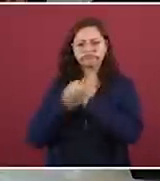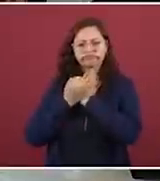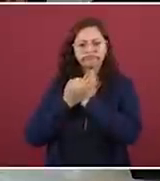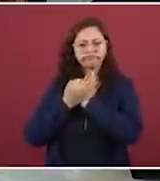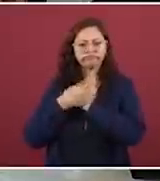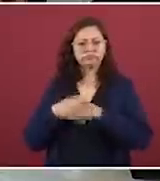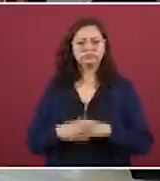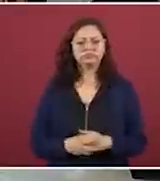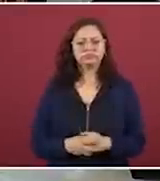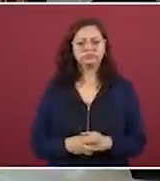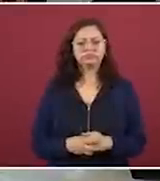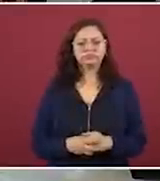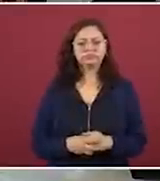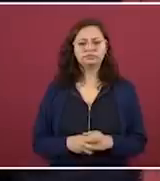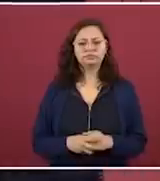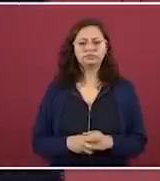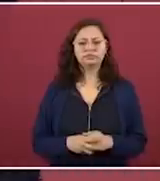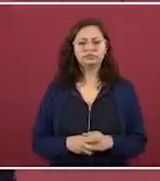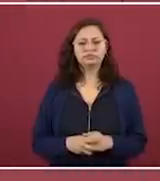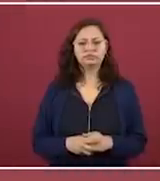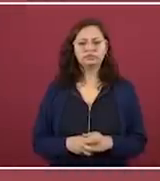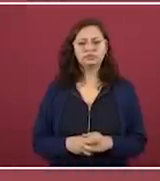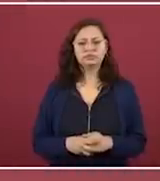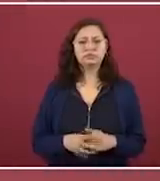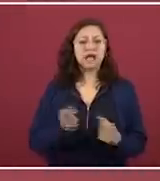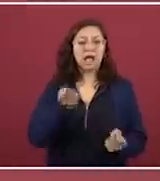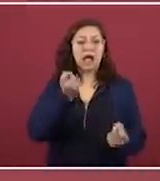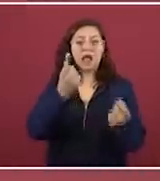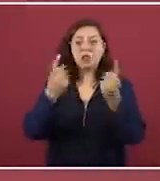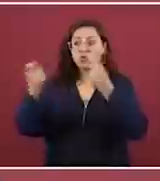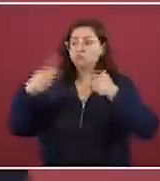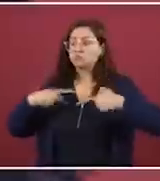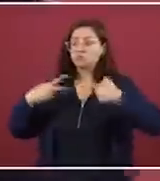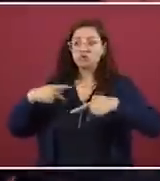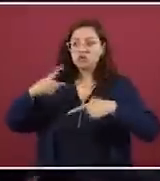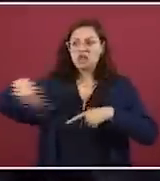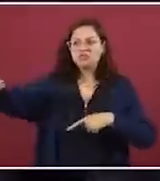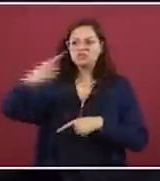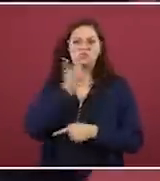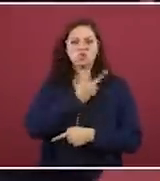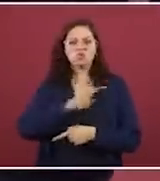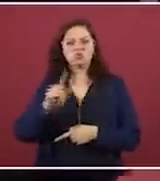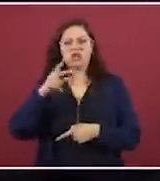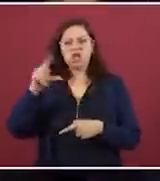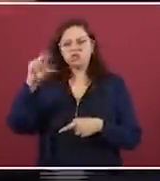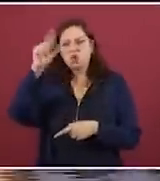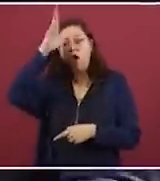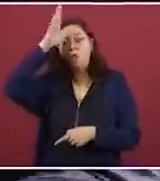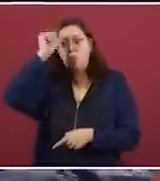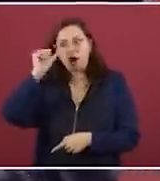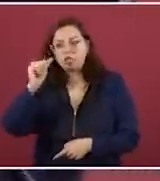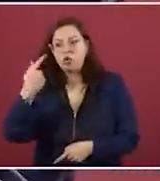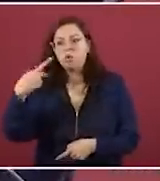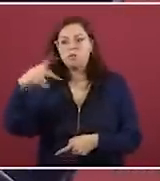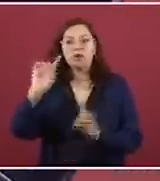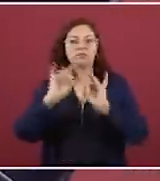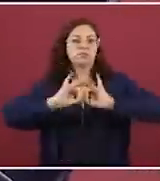Incluso hay algunos que ni siquiera están de acuerdo con nosotros, pero cuando sale algo